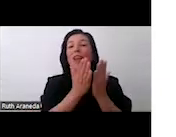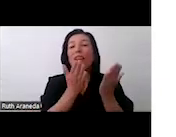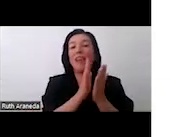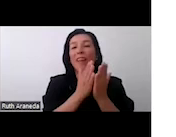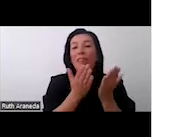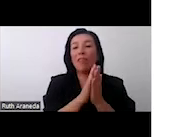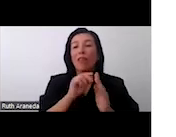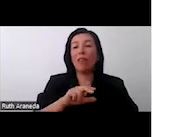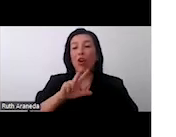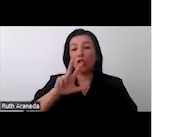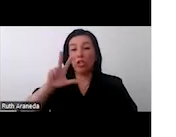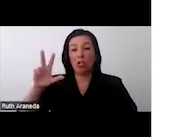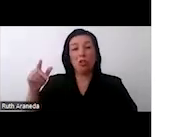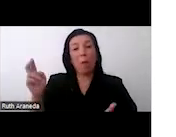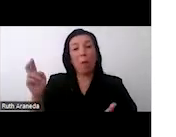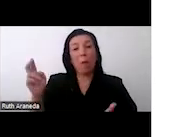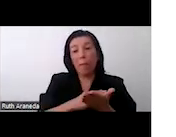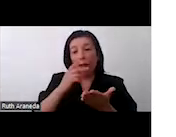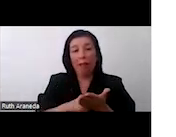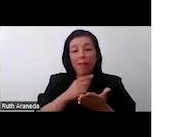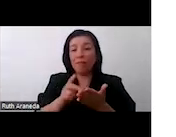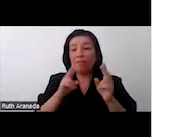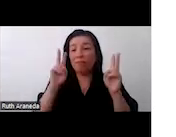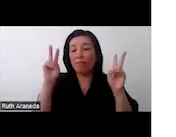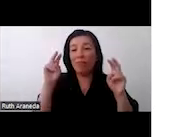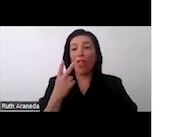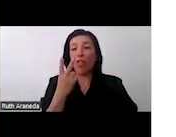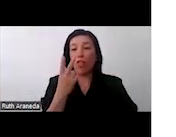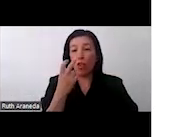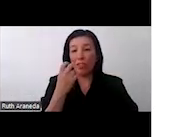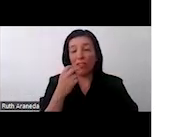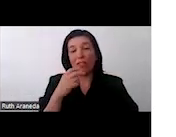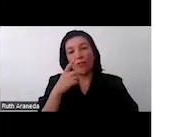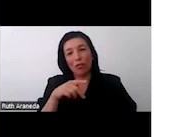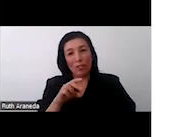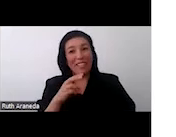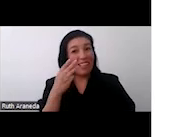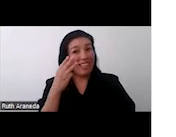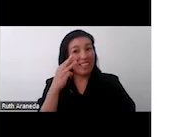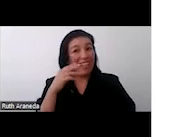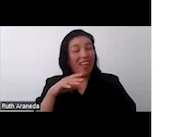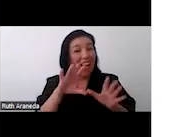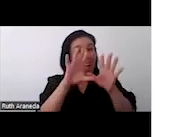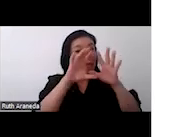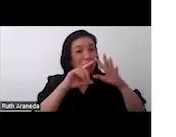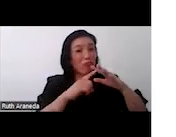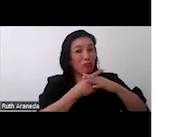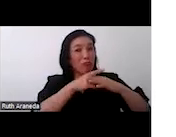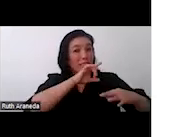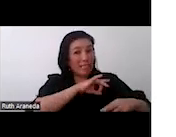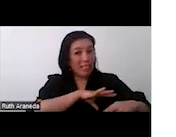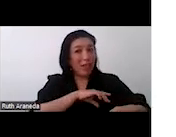de 88 páginas que habla sobre 12 de las 13 aves endémicas de Chile. Chile